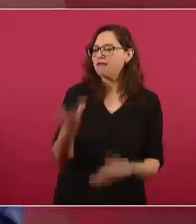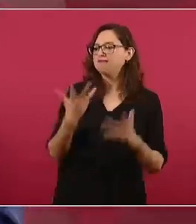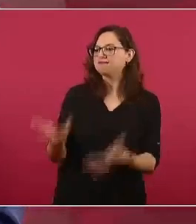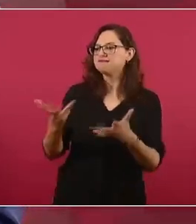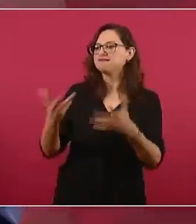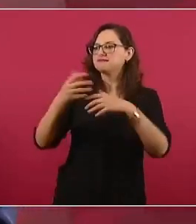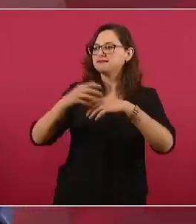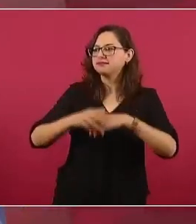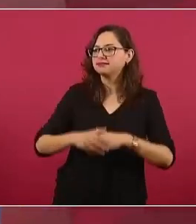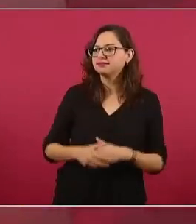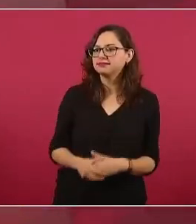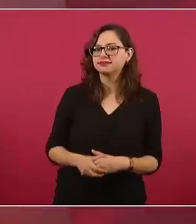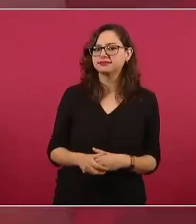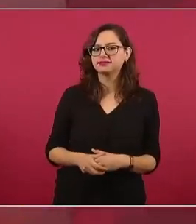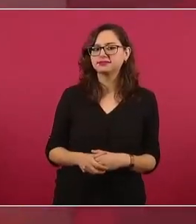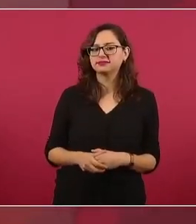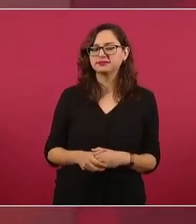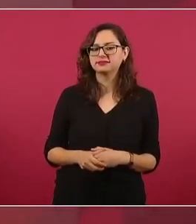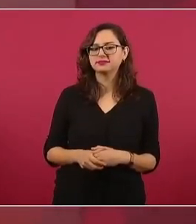y que no